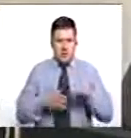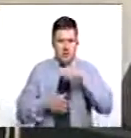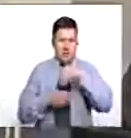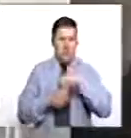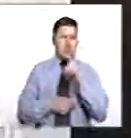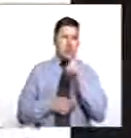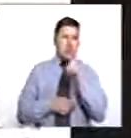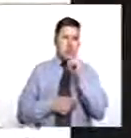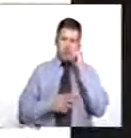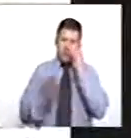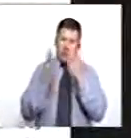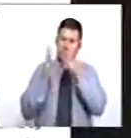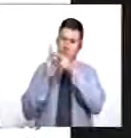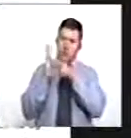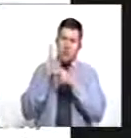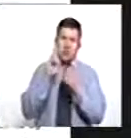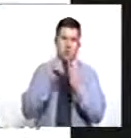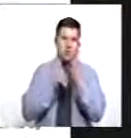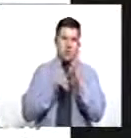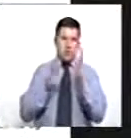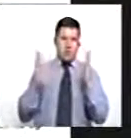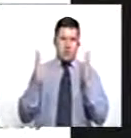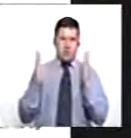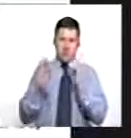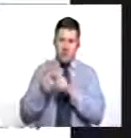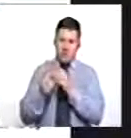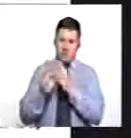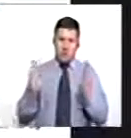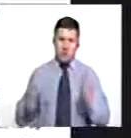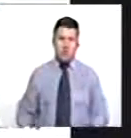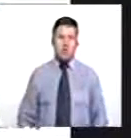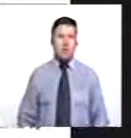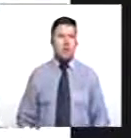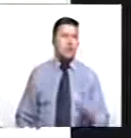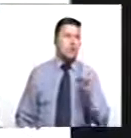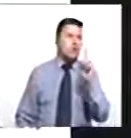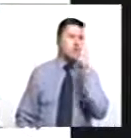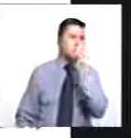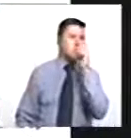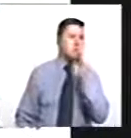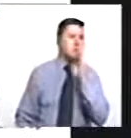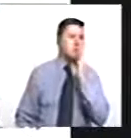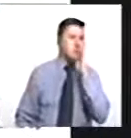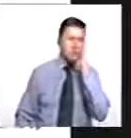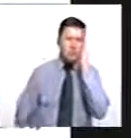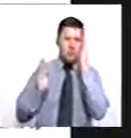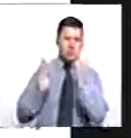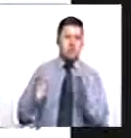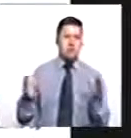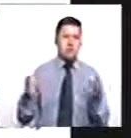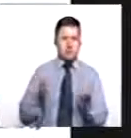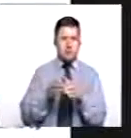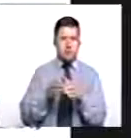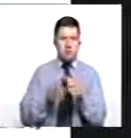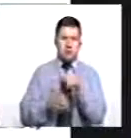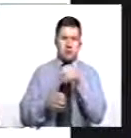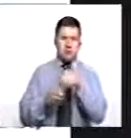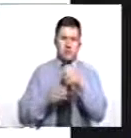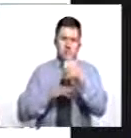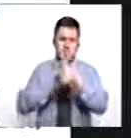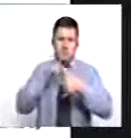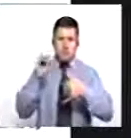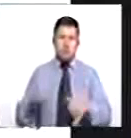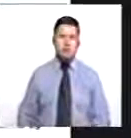el establecimiento de un marco regulatorio excepcional y temporal, solamente y exclusivamente para el caso de